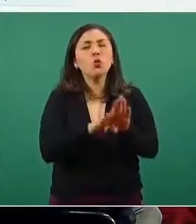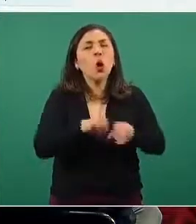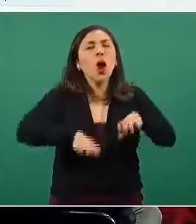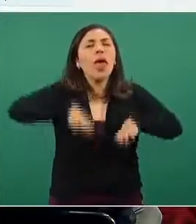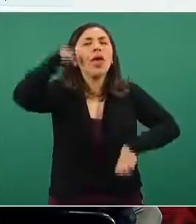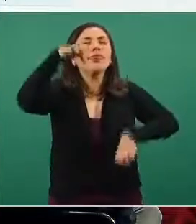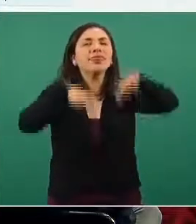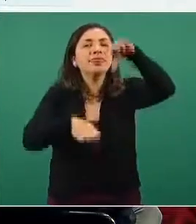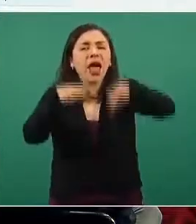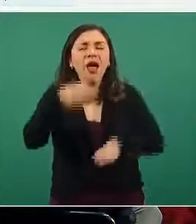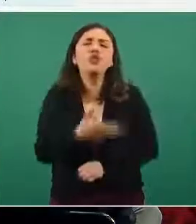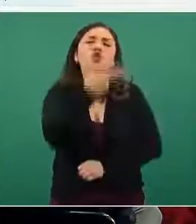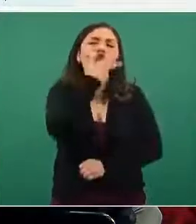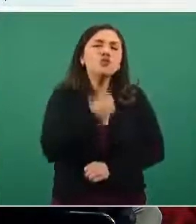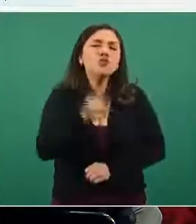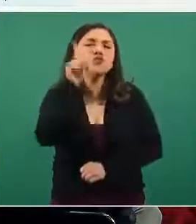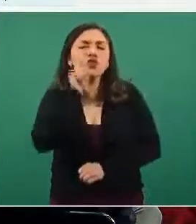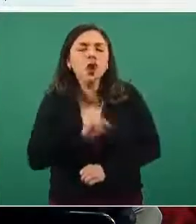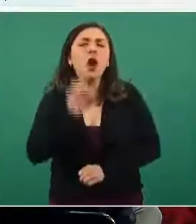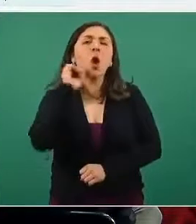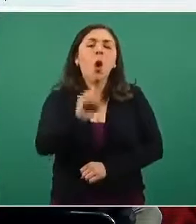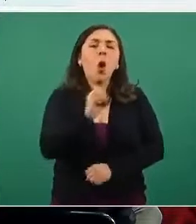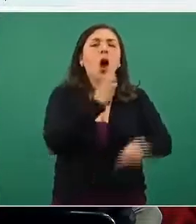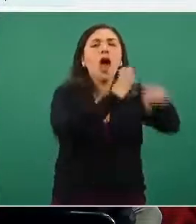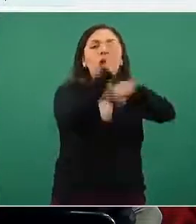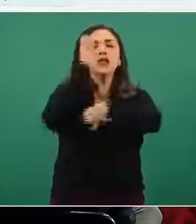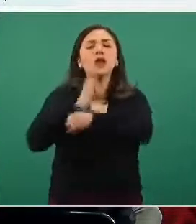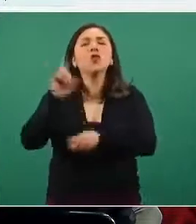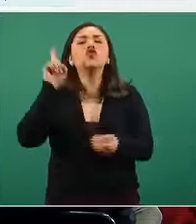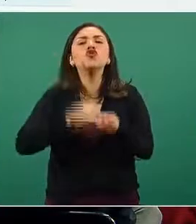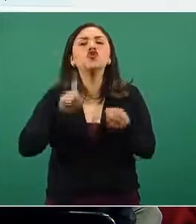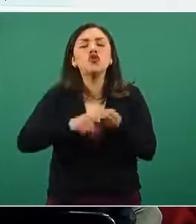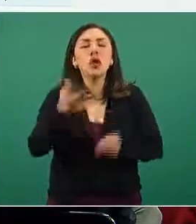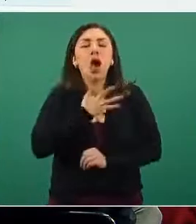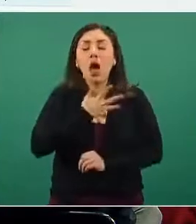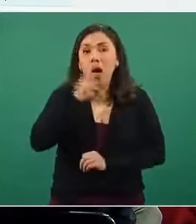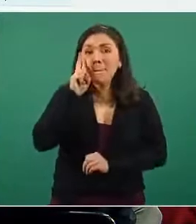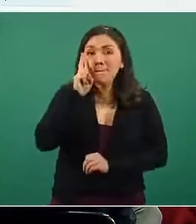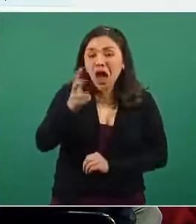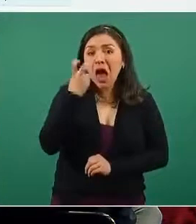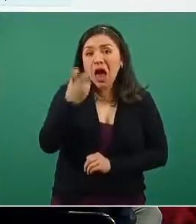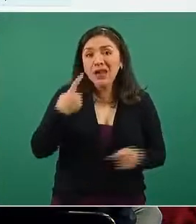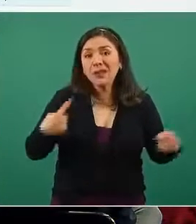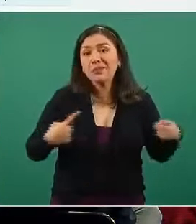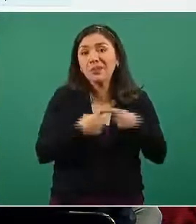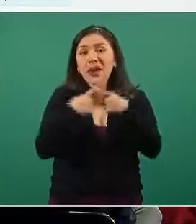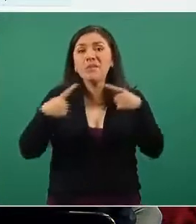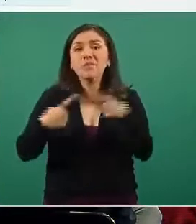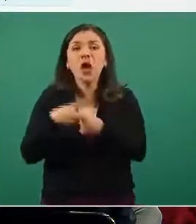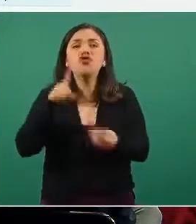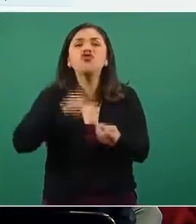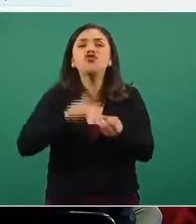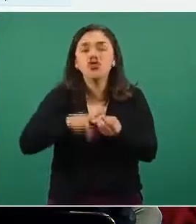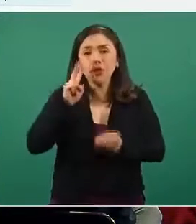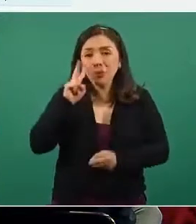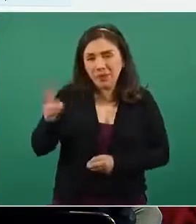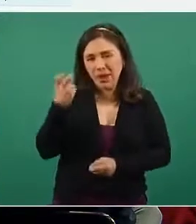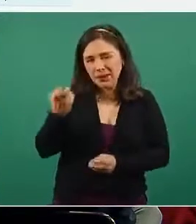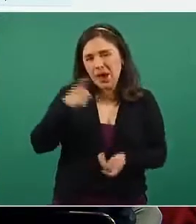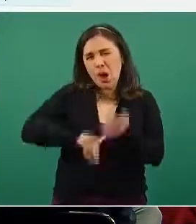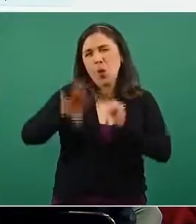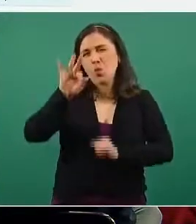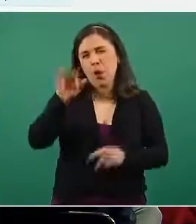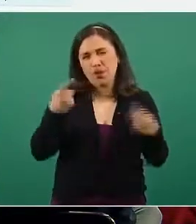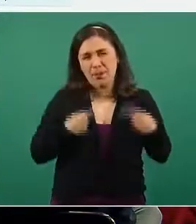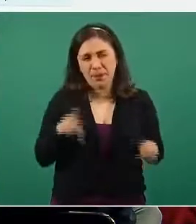edad, por sexo y las entidades federativas en donde se han presentado los ESAVIS graves, estos 40.